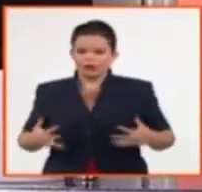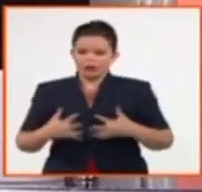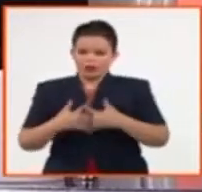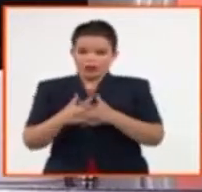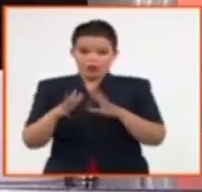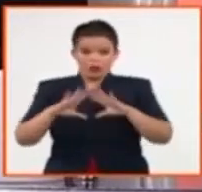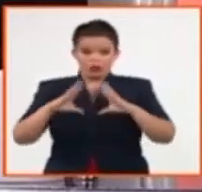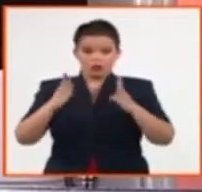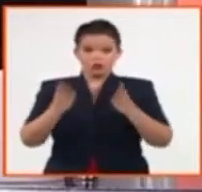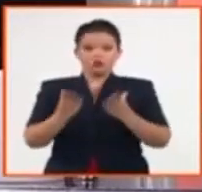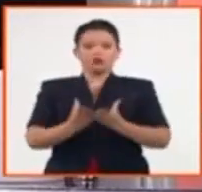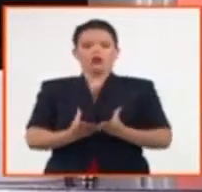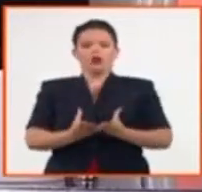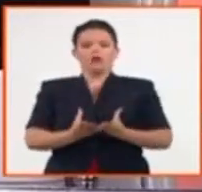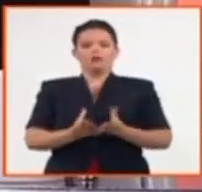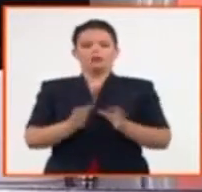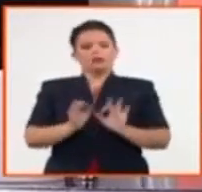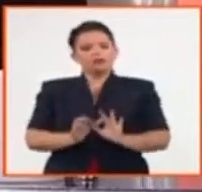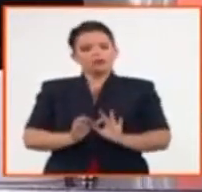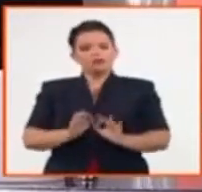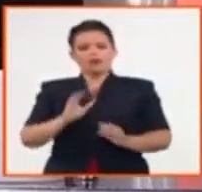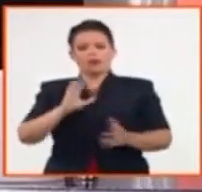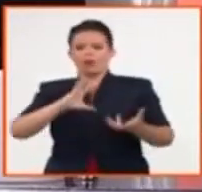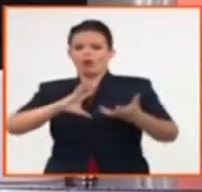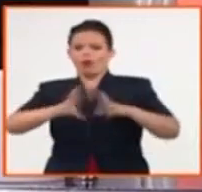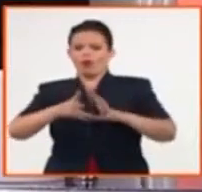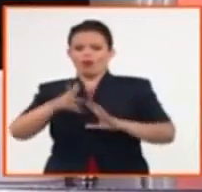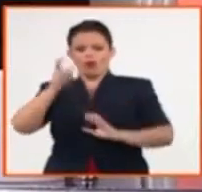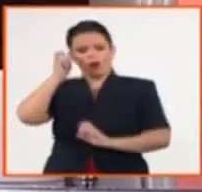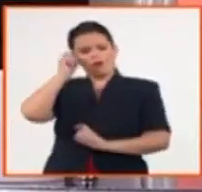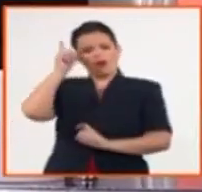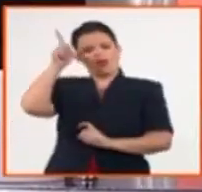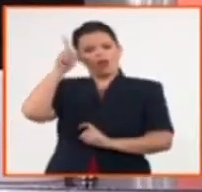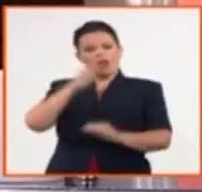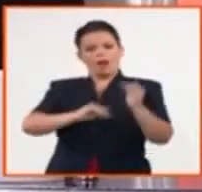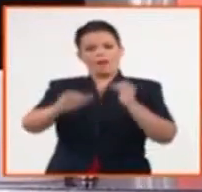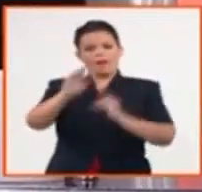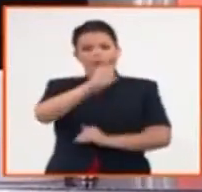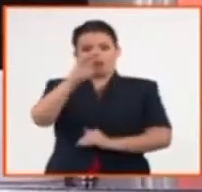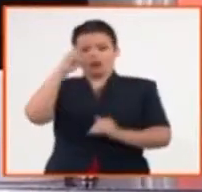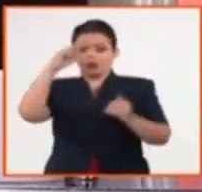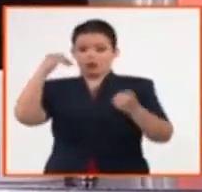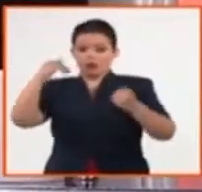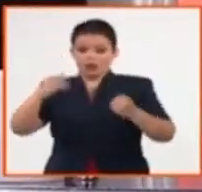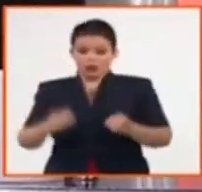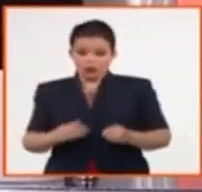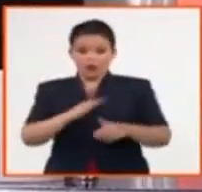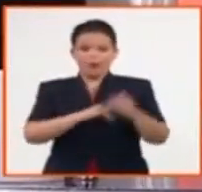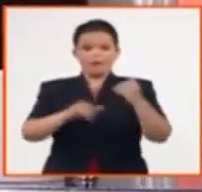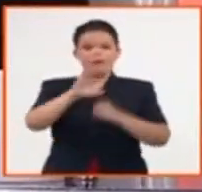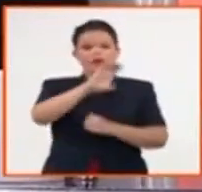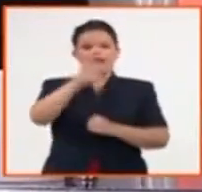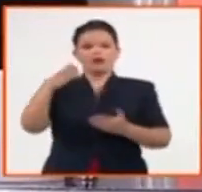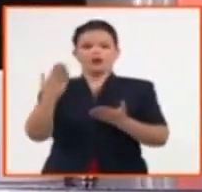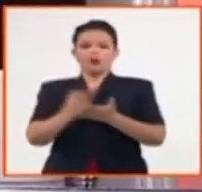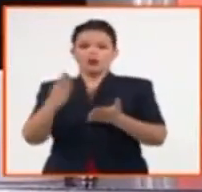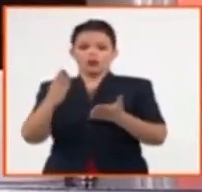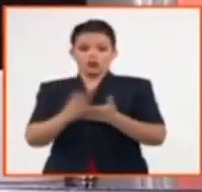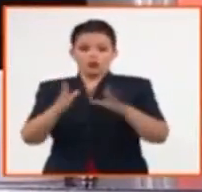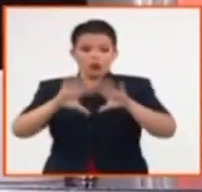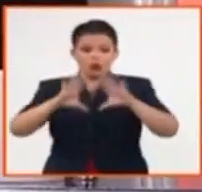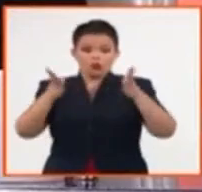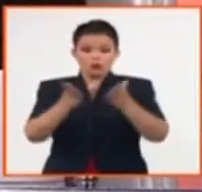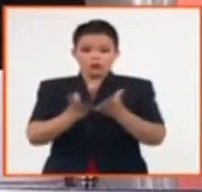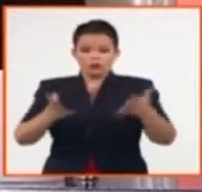capacidad creadora y organizativa del Ministerio de Salud Pública con nuestro ministerio, el trabajo con las organizaciones, la Unión de Jóvenes Comunistas, los Pioneros, la